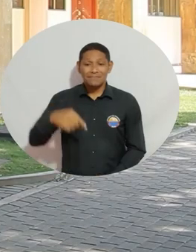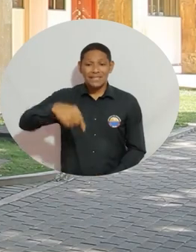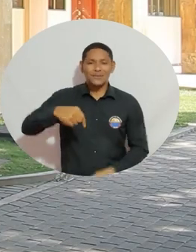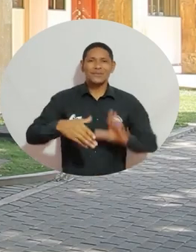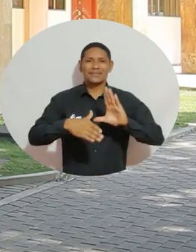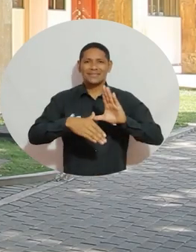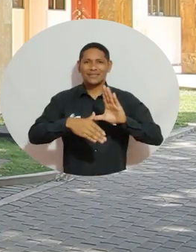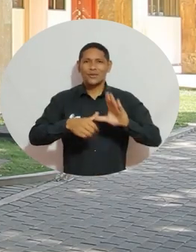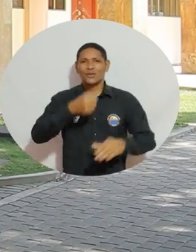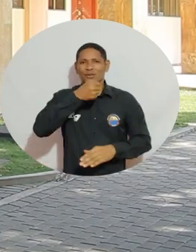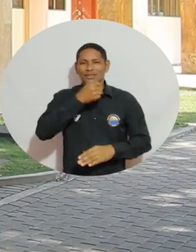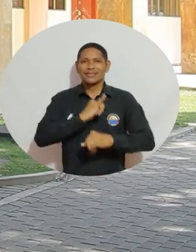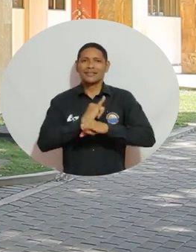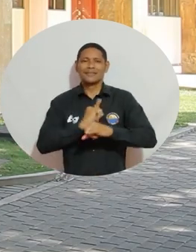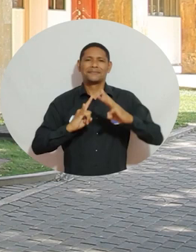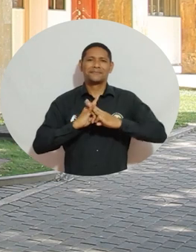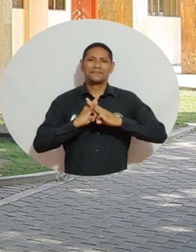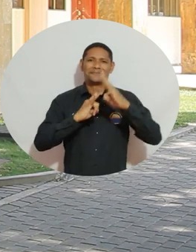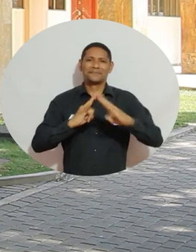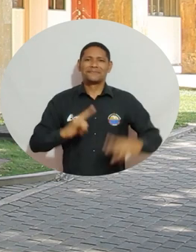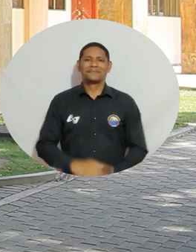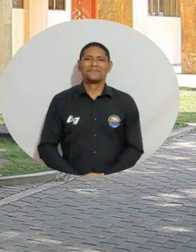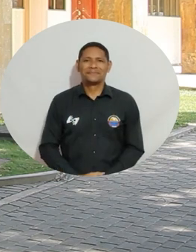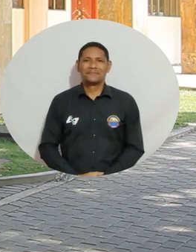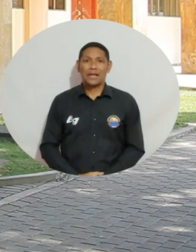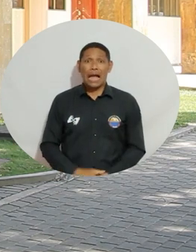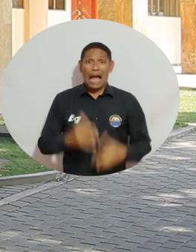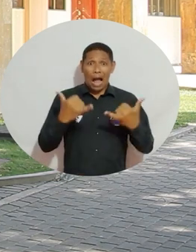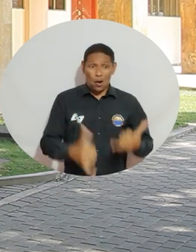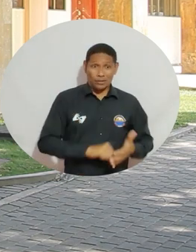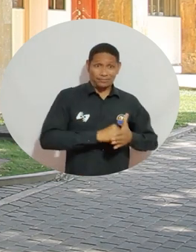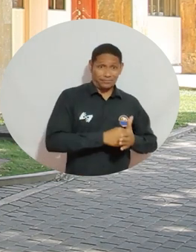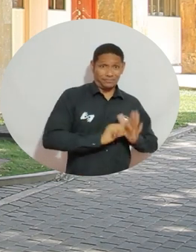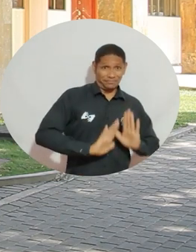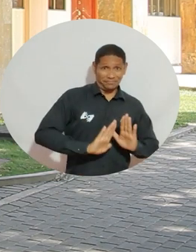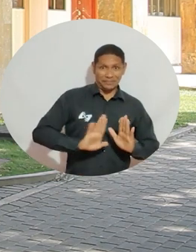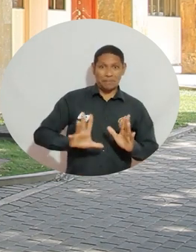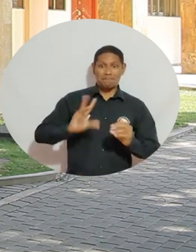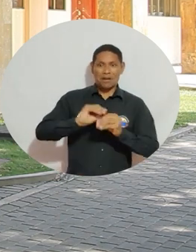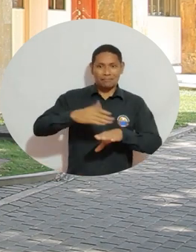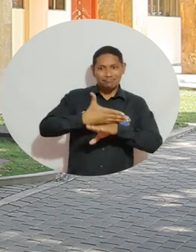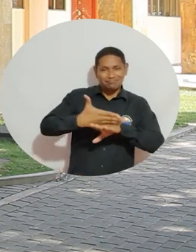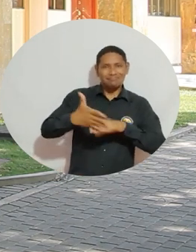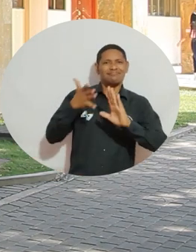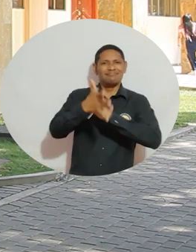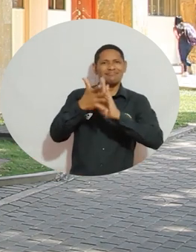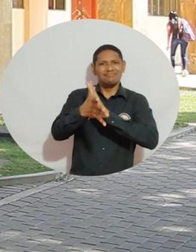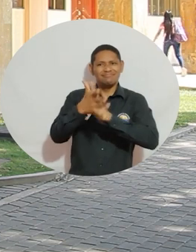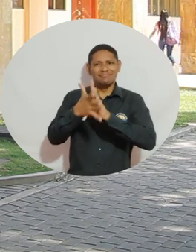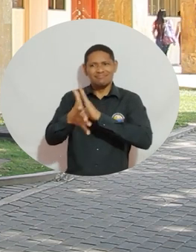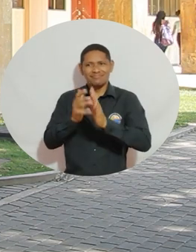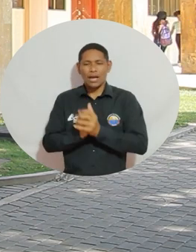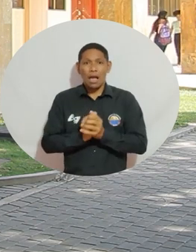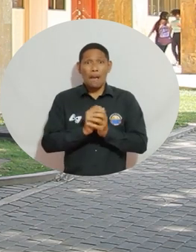Esto es el Campus TV, programa institucional de la Universidad del Magdalena. Vamos a una pausa y en segundos volveremos con más detalles